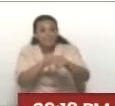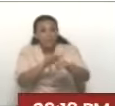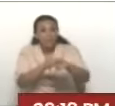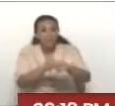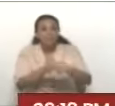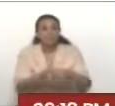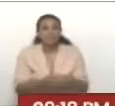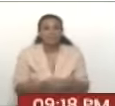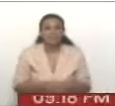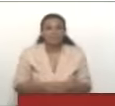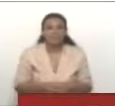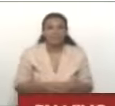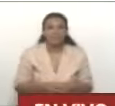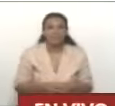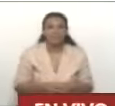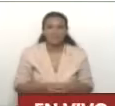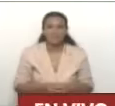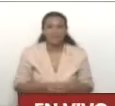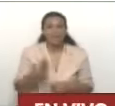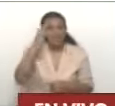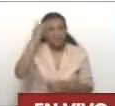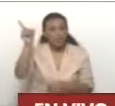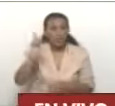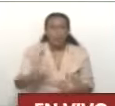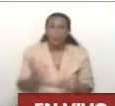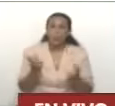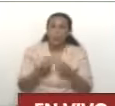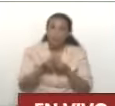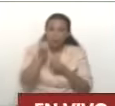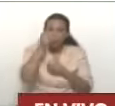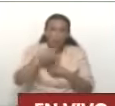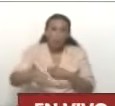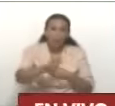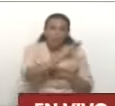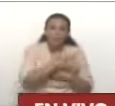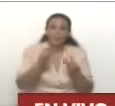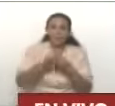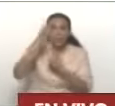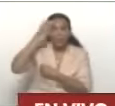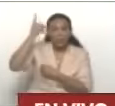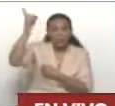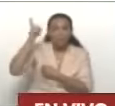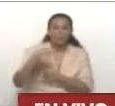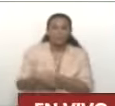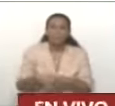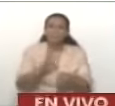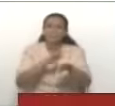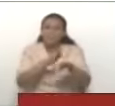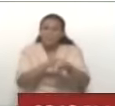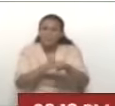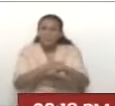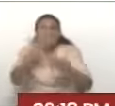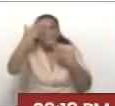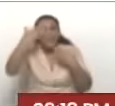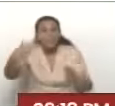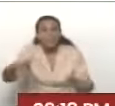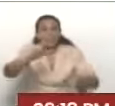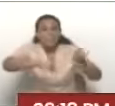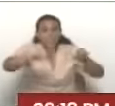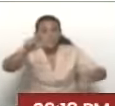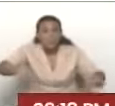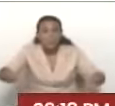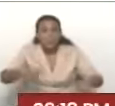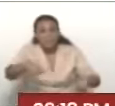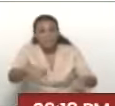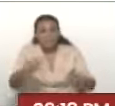ahí se llama Jehová del Ejército. Y el pueblo está con usted y el pueblo está con Dios. Bueno, dale saludo a toda la comunidad